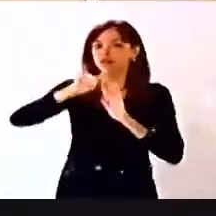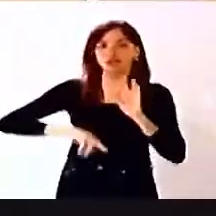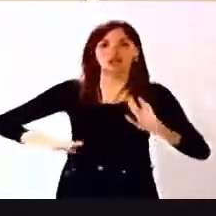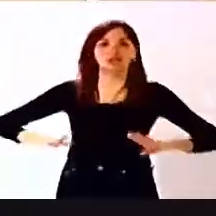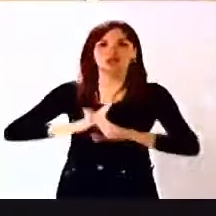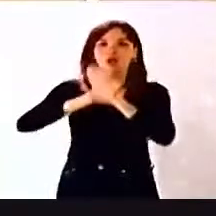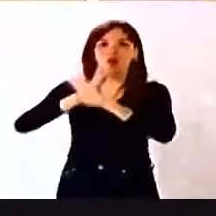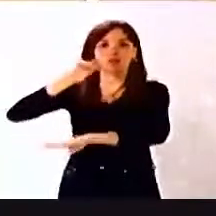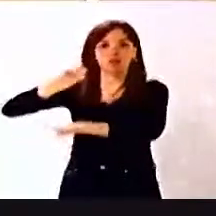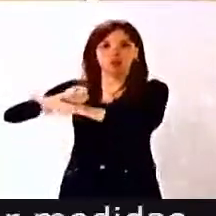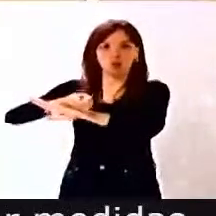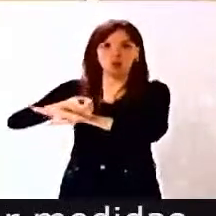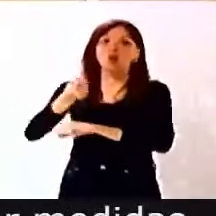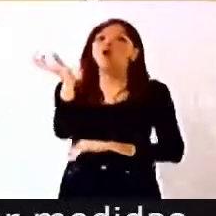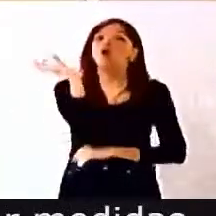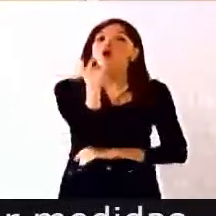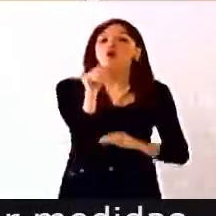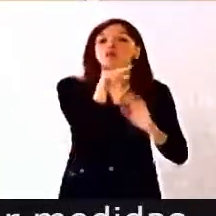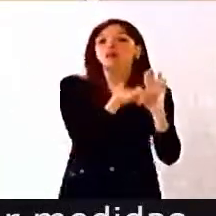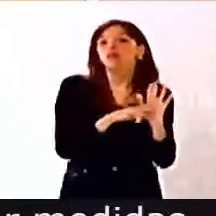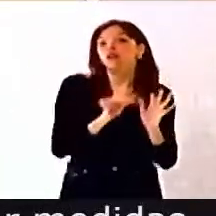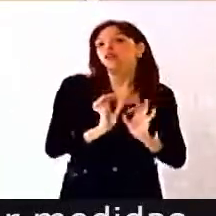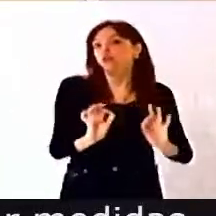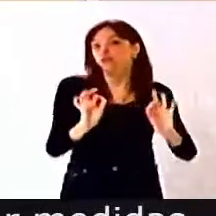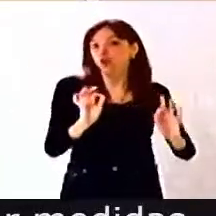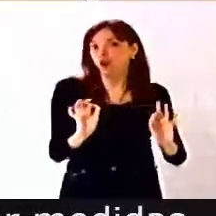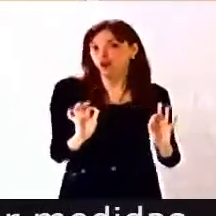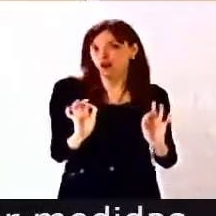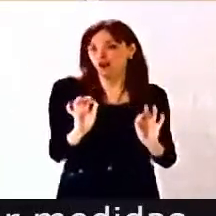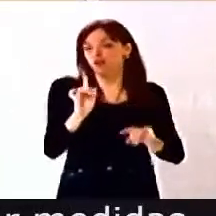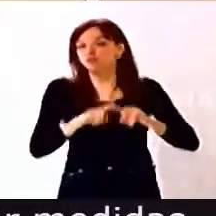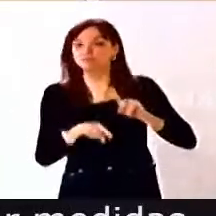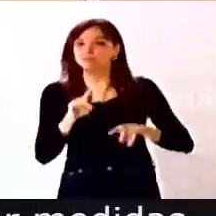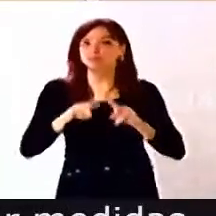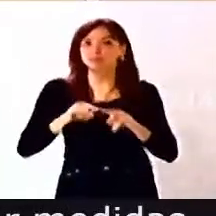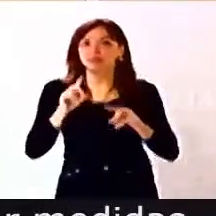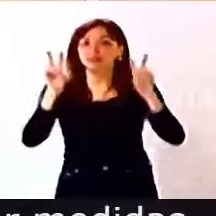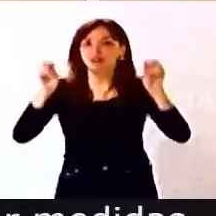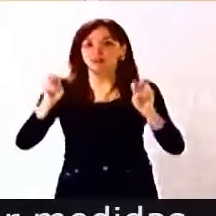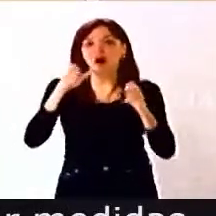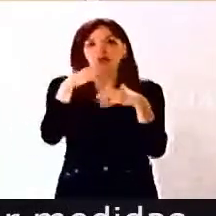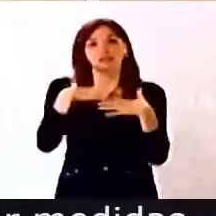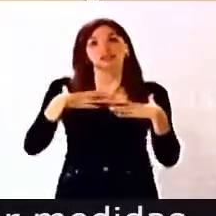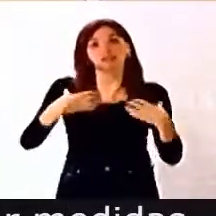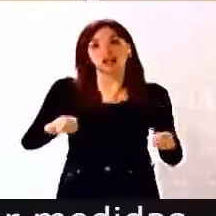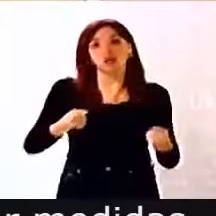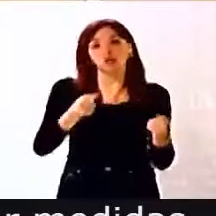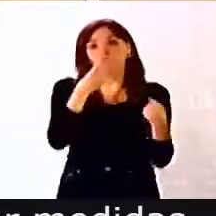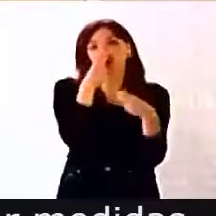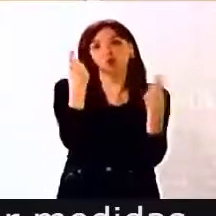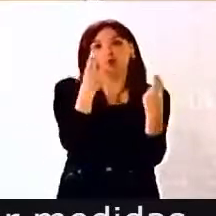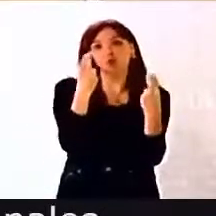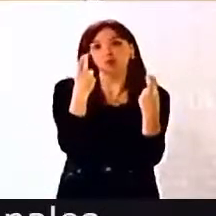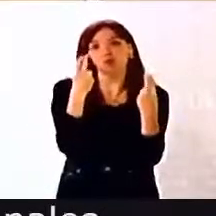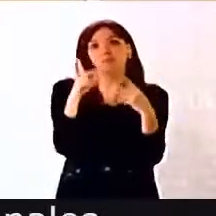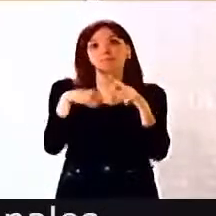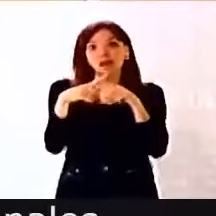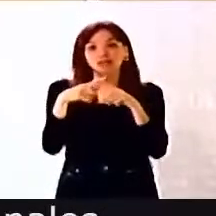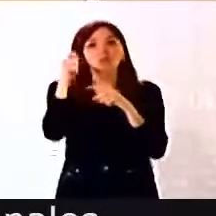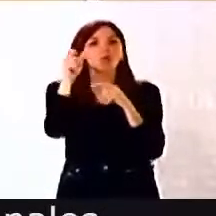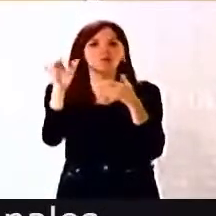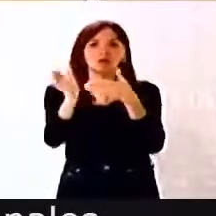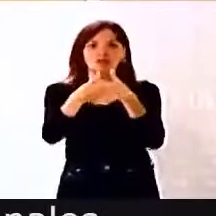o una asociación de medidas excepcionales en materia de salud pública combinada con el aislamiento social